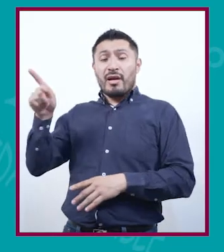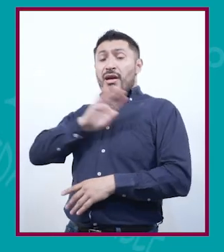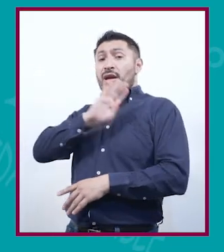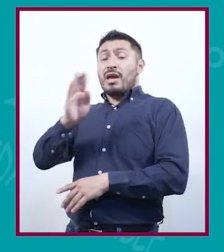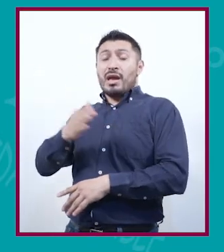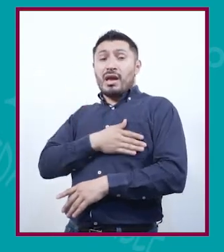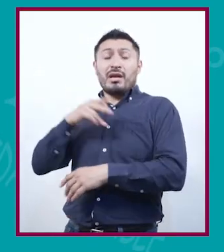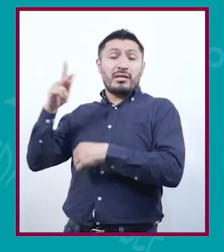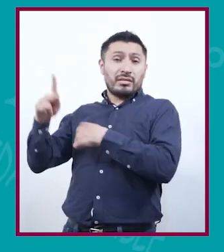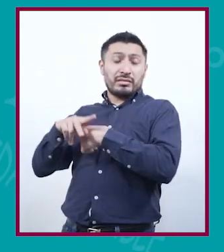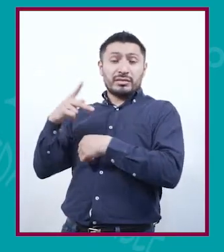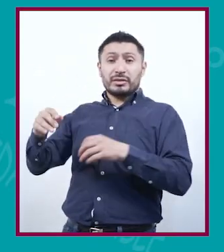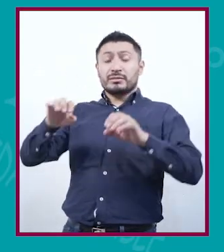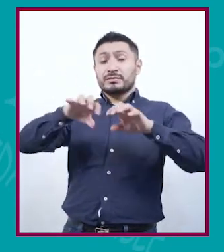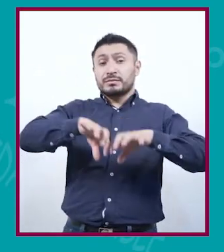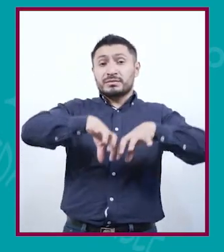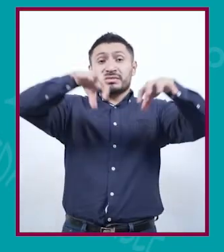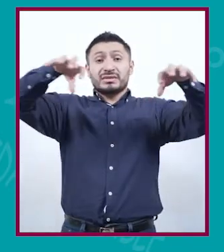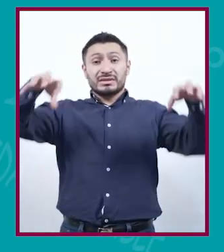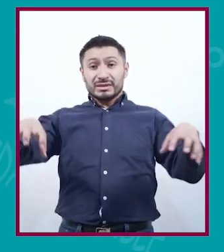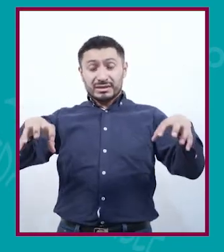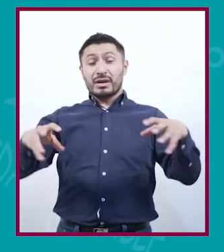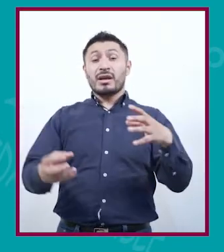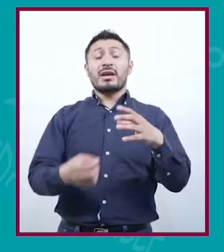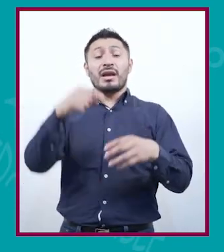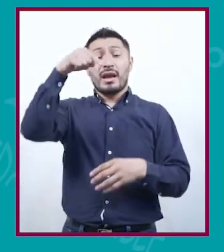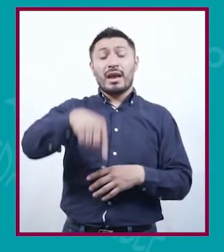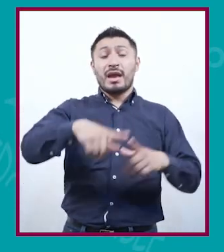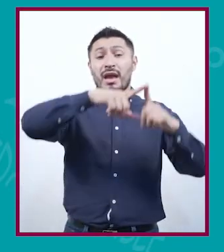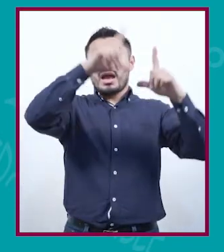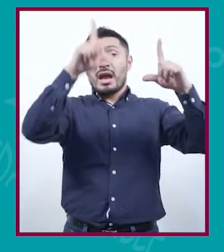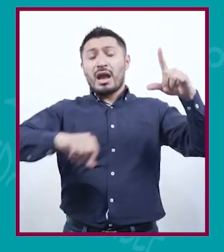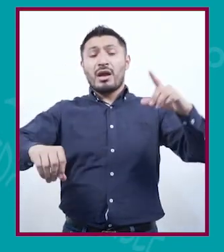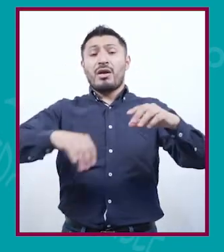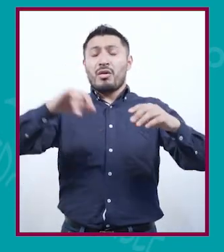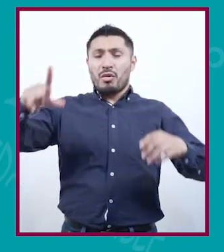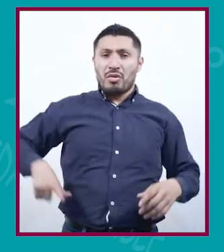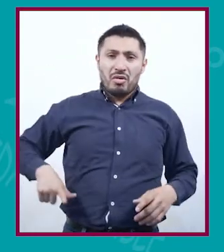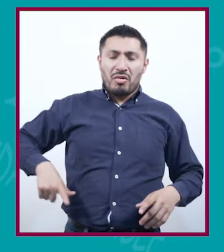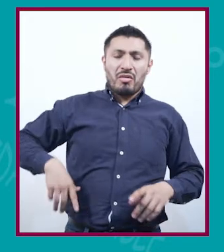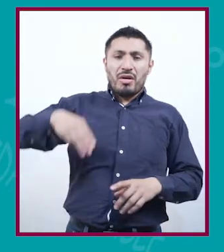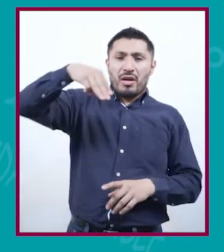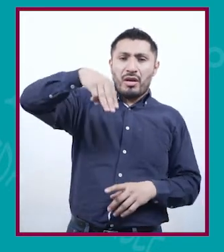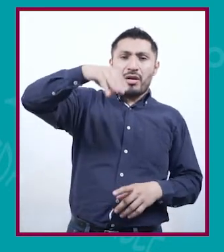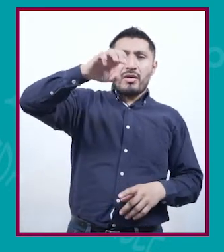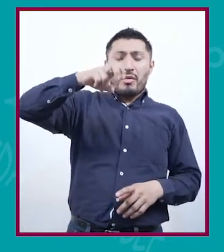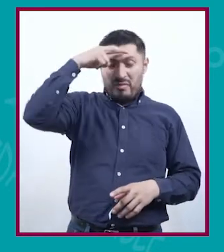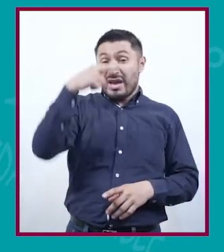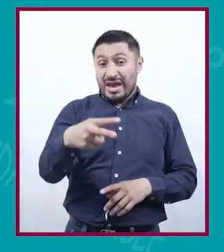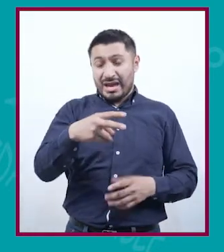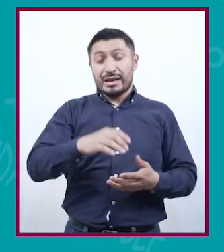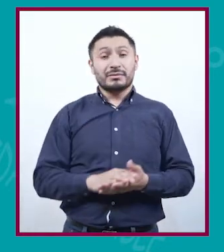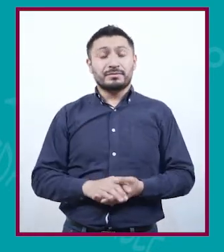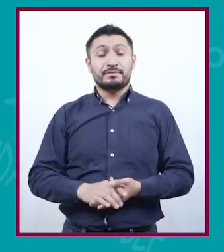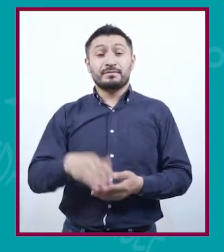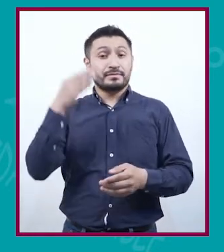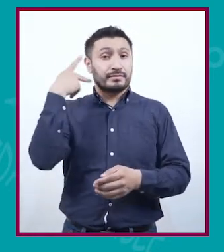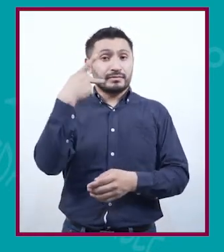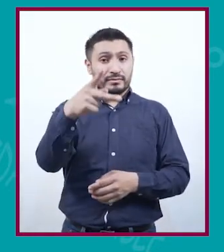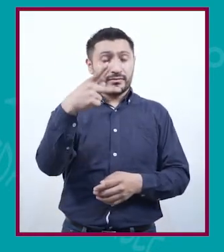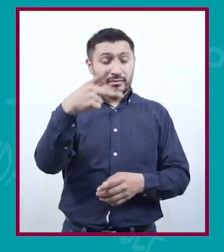con respecto a la monarquía española y establezca en estas tierras un imperio mexicano. Y con